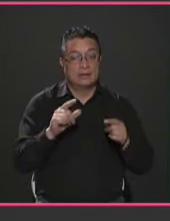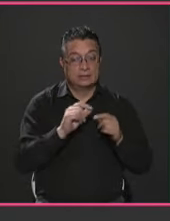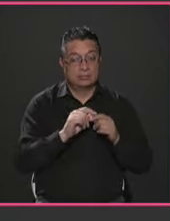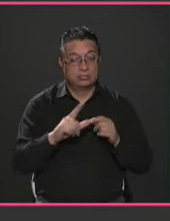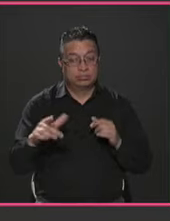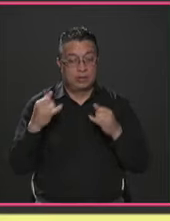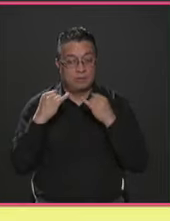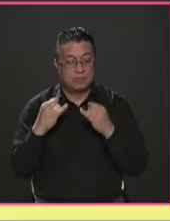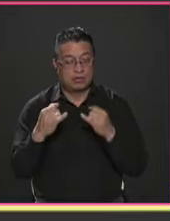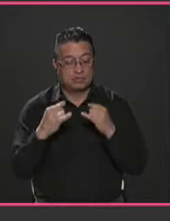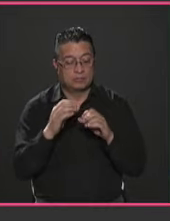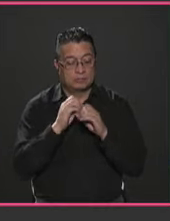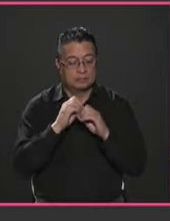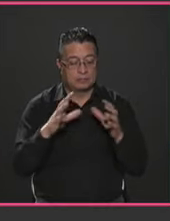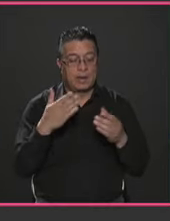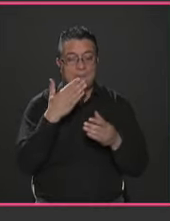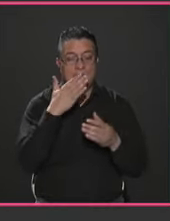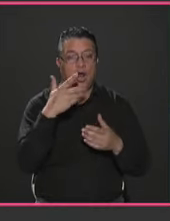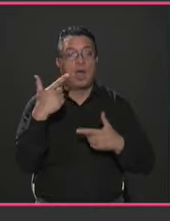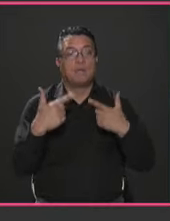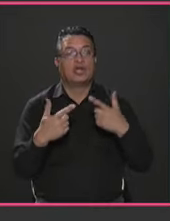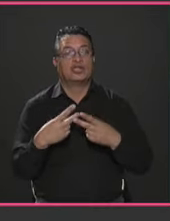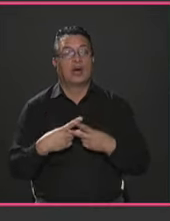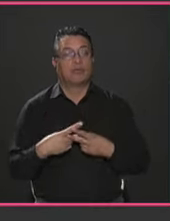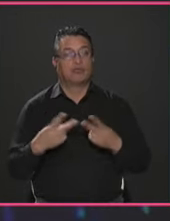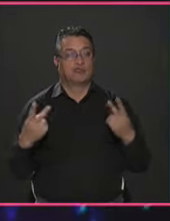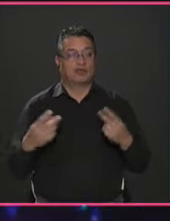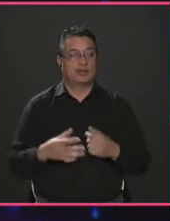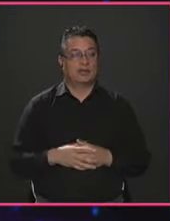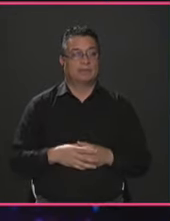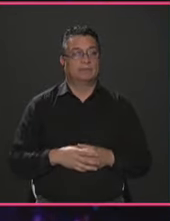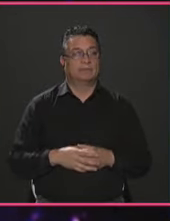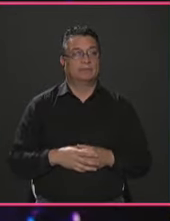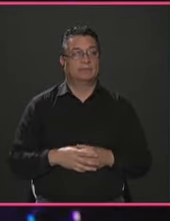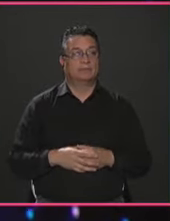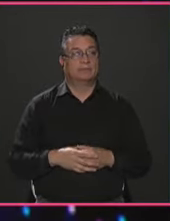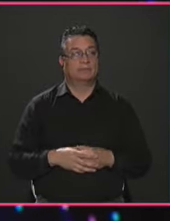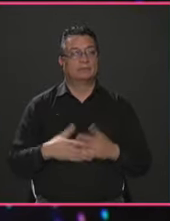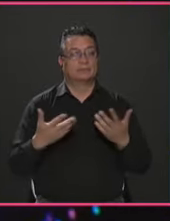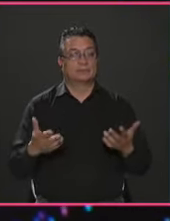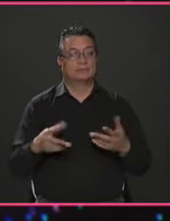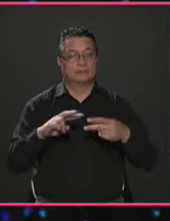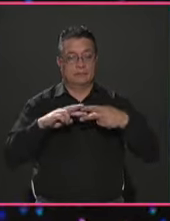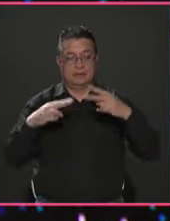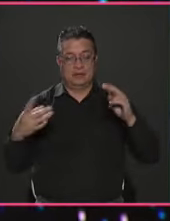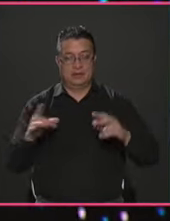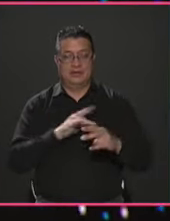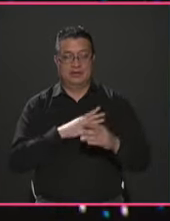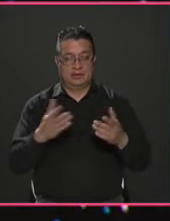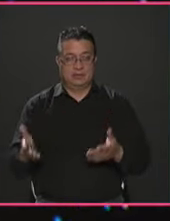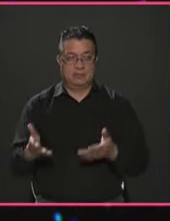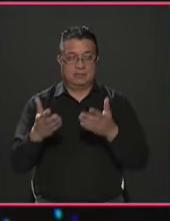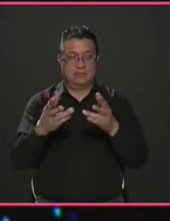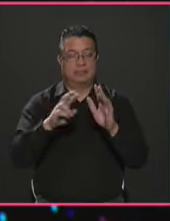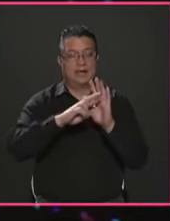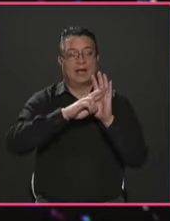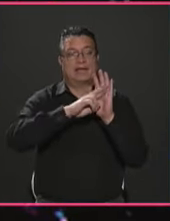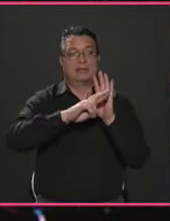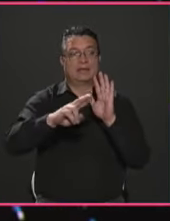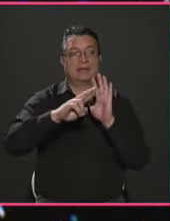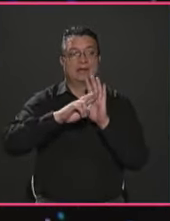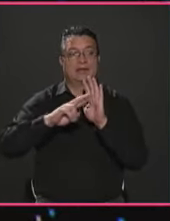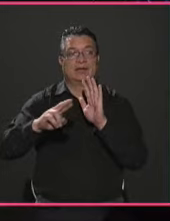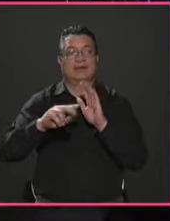información definir mees políticas públicas les dejo con el genoma chileno que